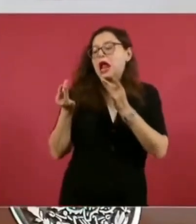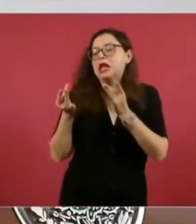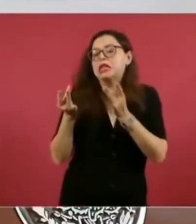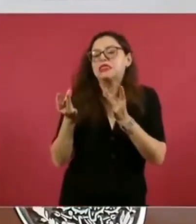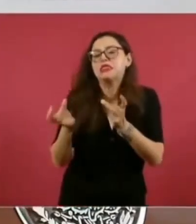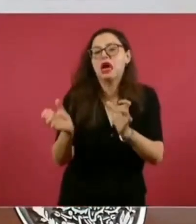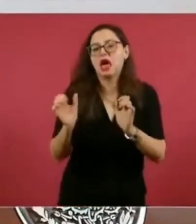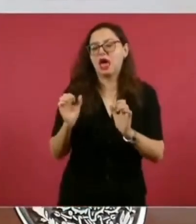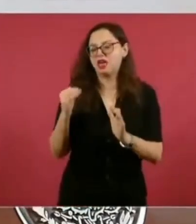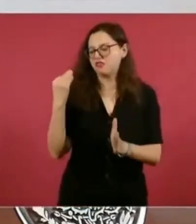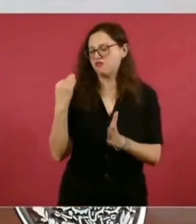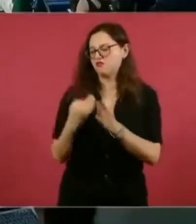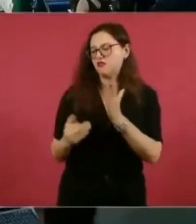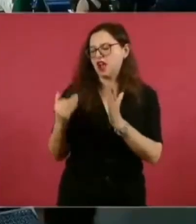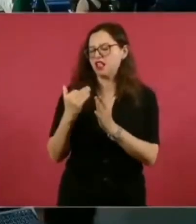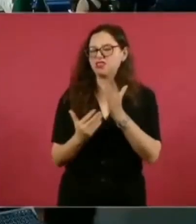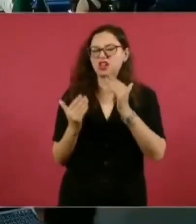Entonces,